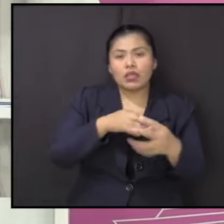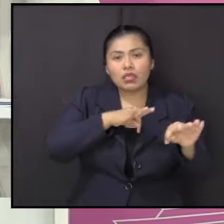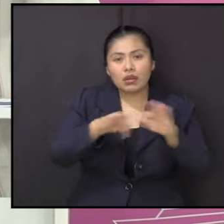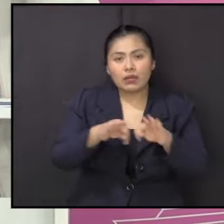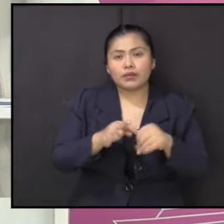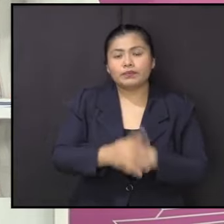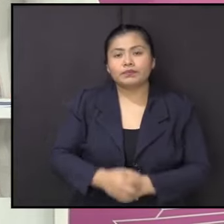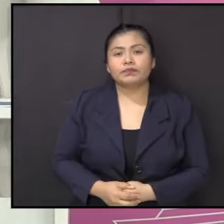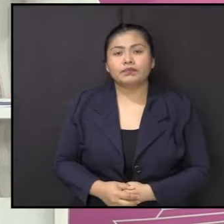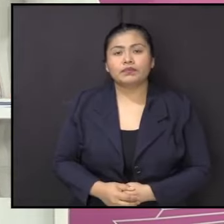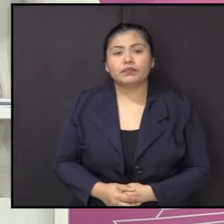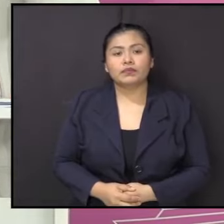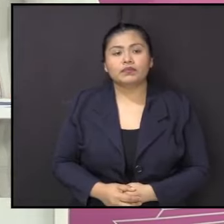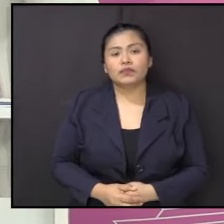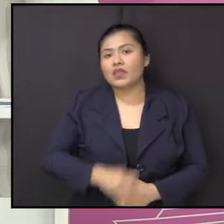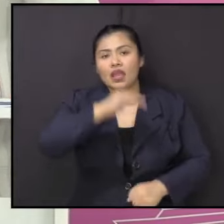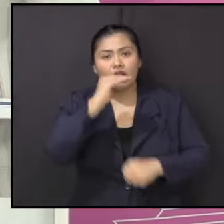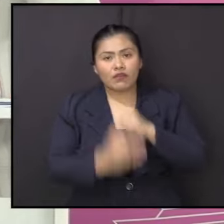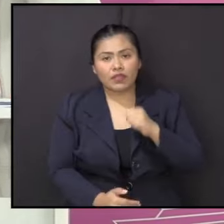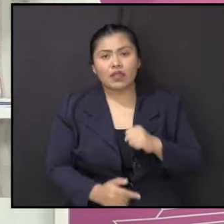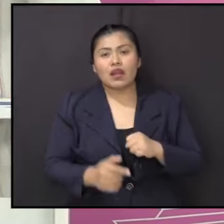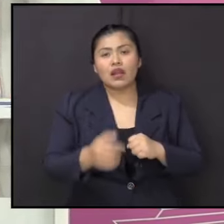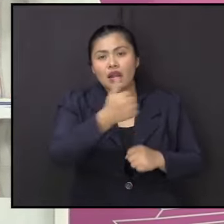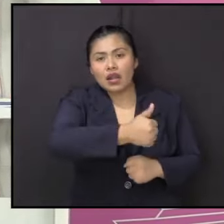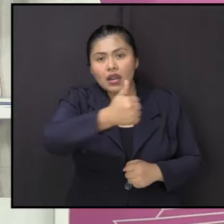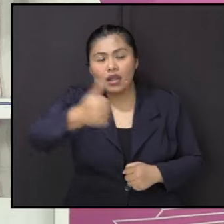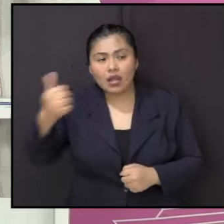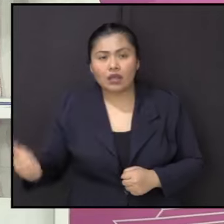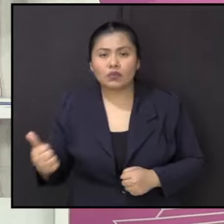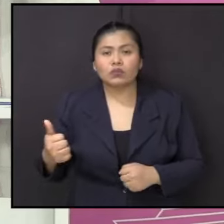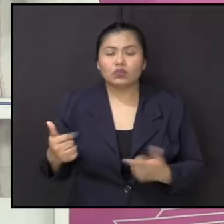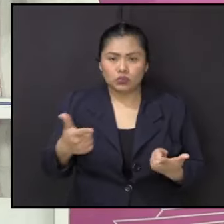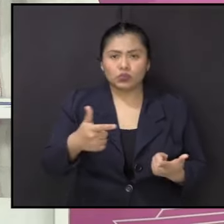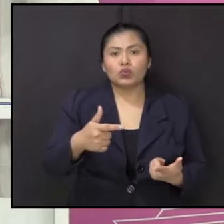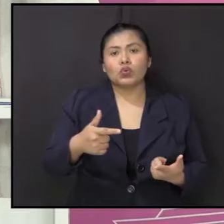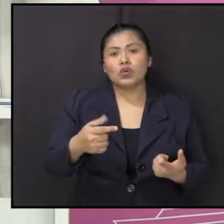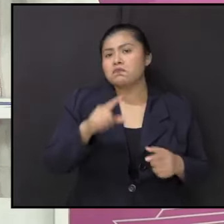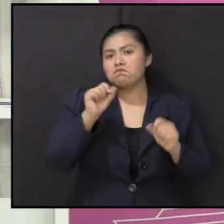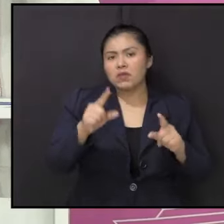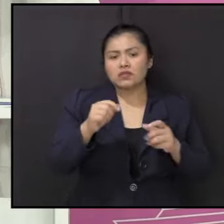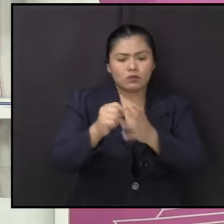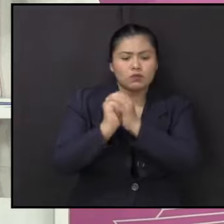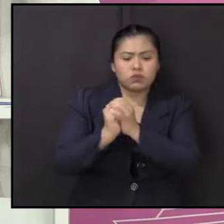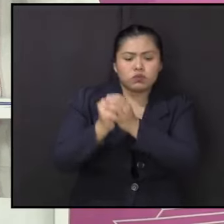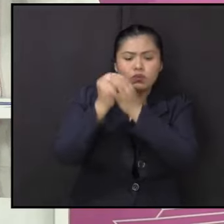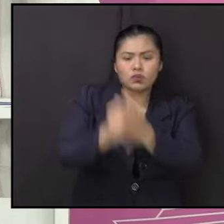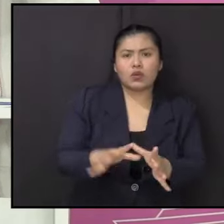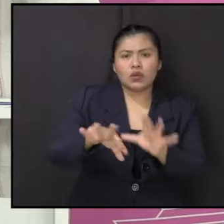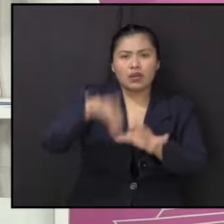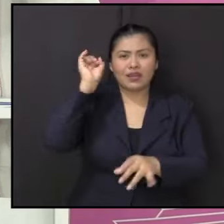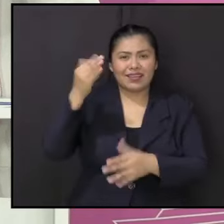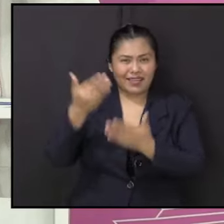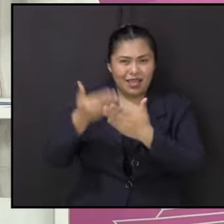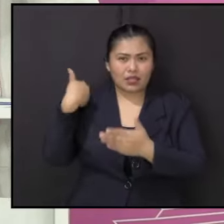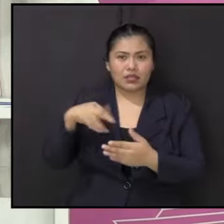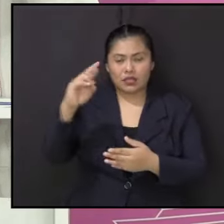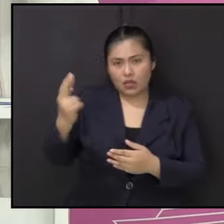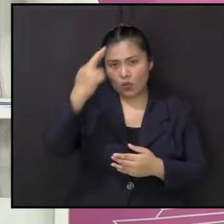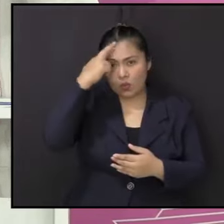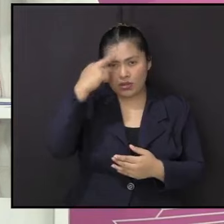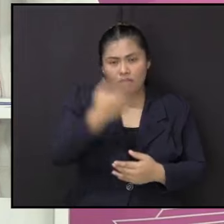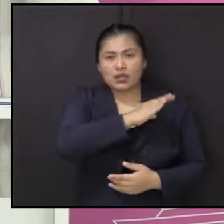candidatura contará hasta con un minuto para dar su mensaje final de acuerdo con el orden sorteado y comenzamos con la candidata de la